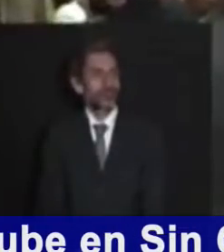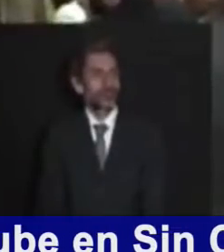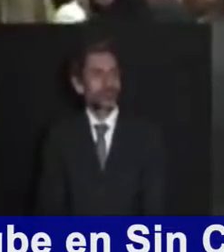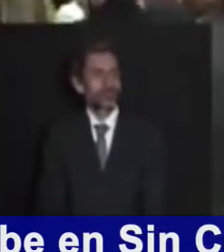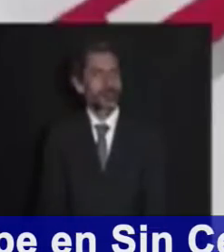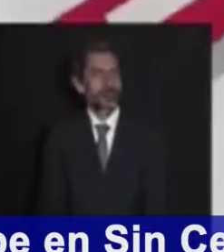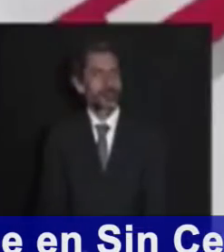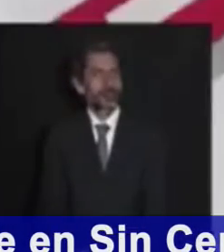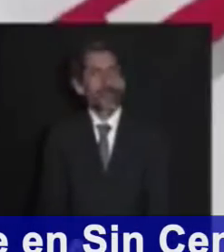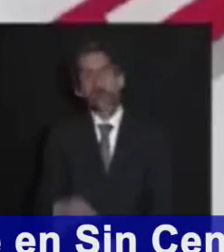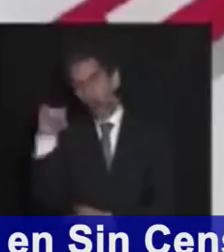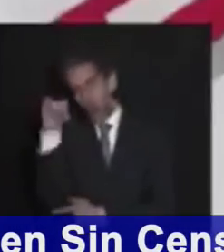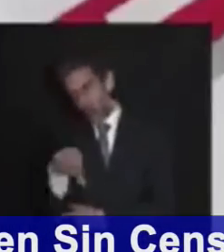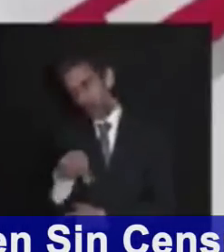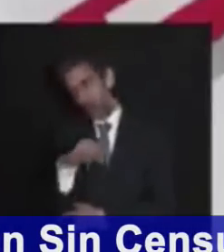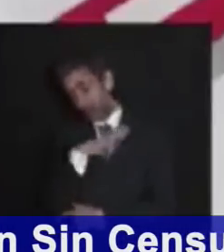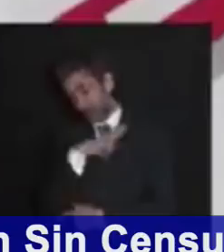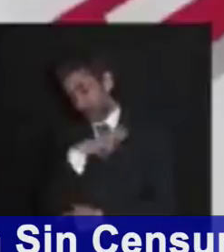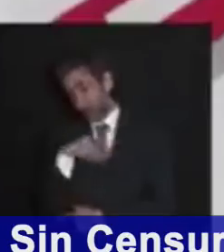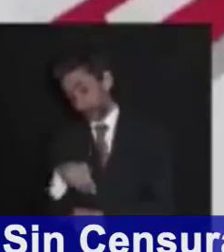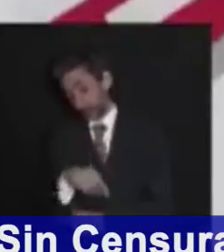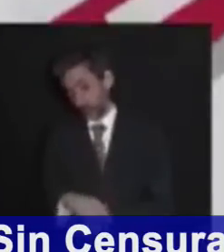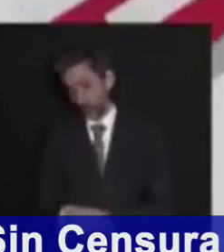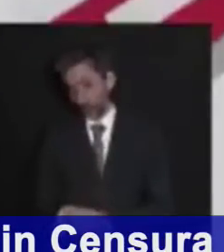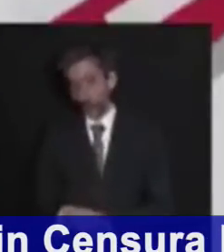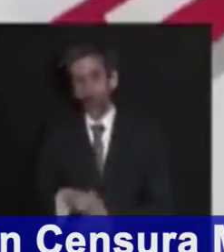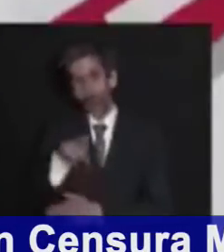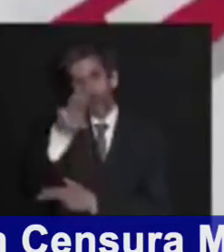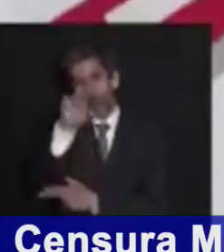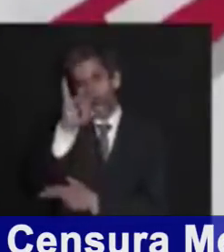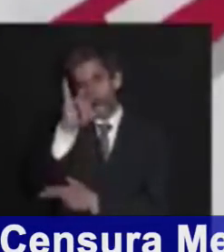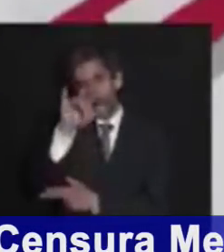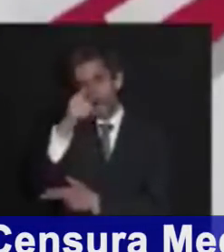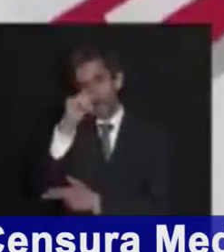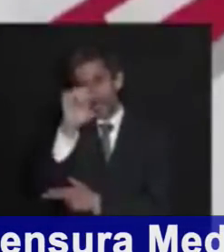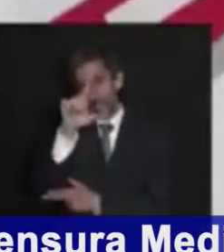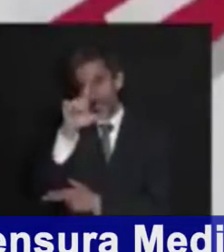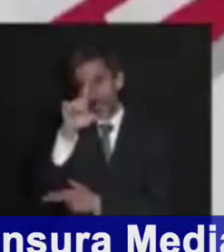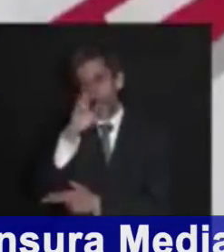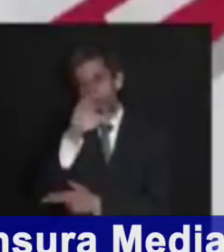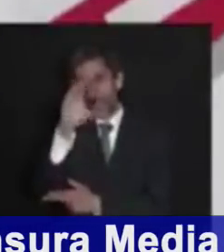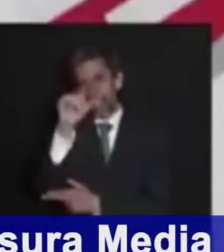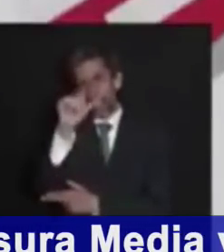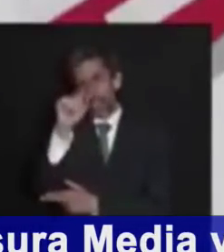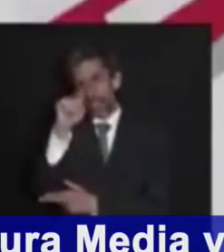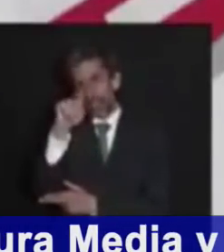El tener hoy a Miguel Castro Reynoso,